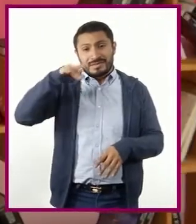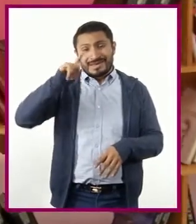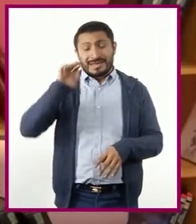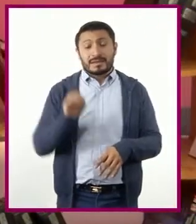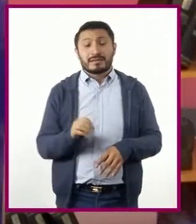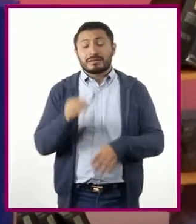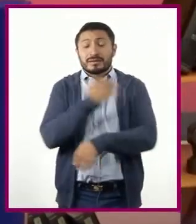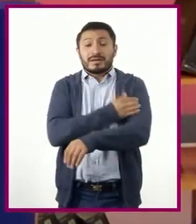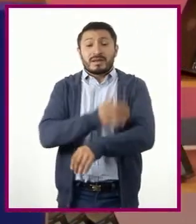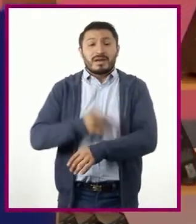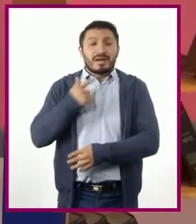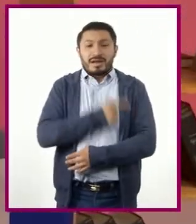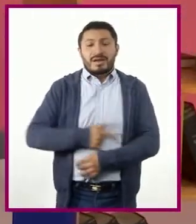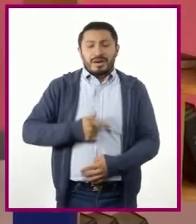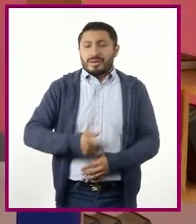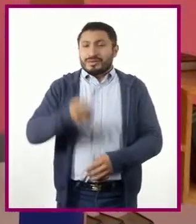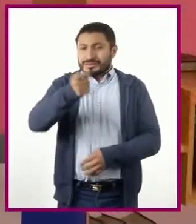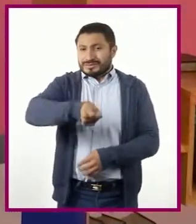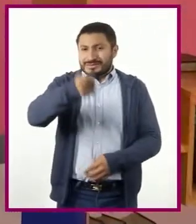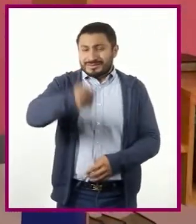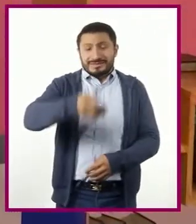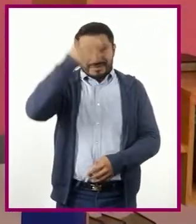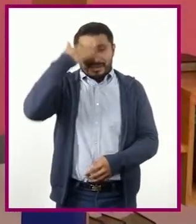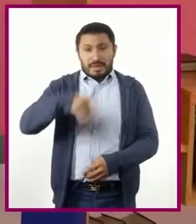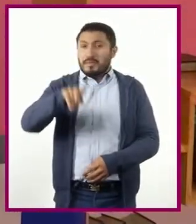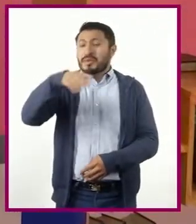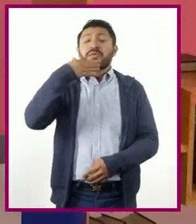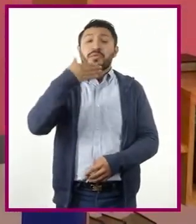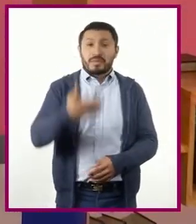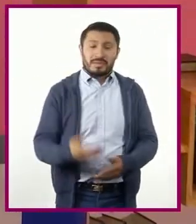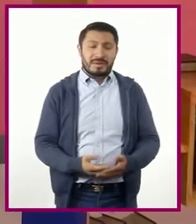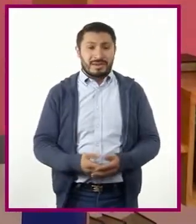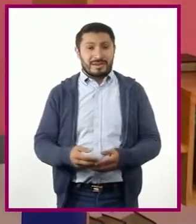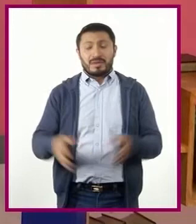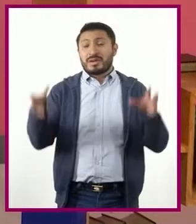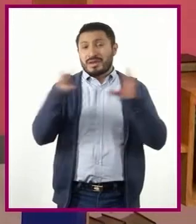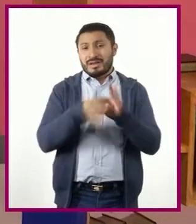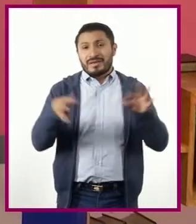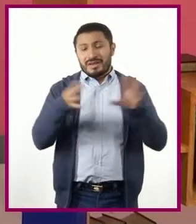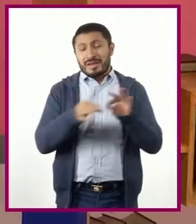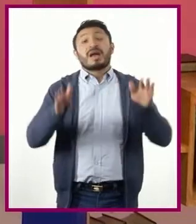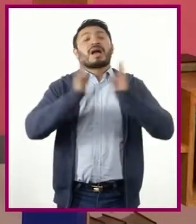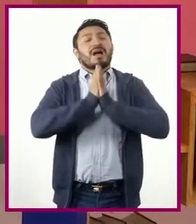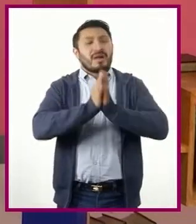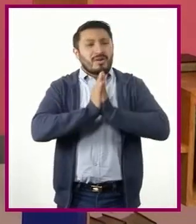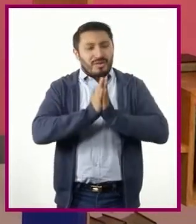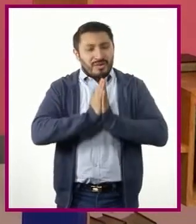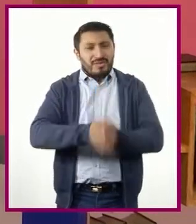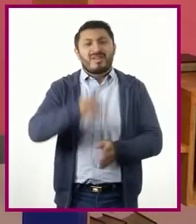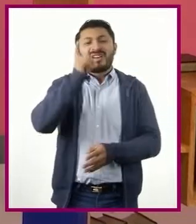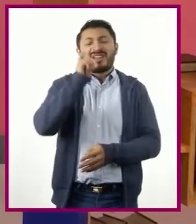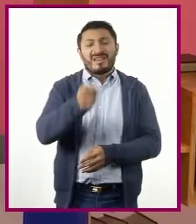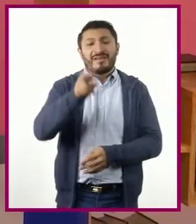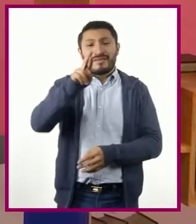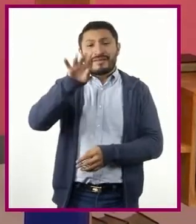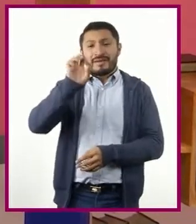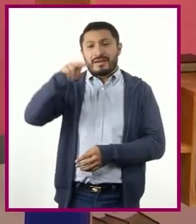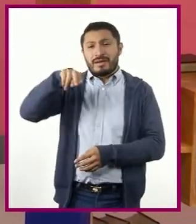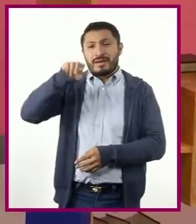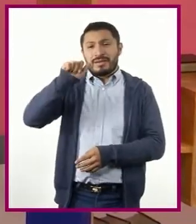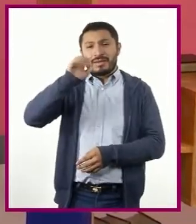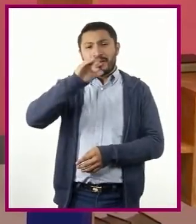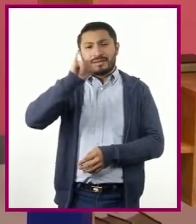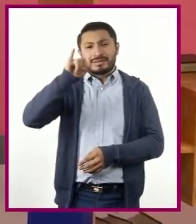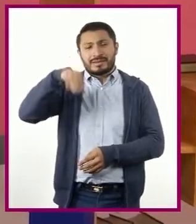Compañera, es un gusto enorme saludarte y saber que te encuentras bien. ¿Nos podrías explicar, por favor, qué es el Renacimiento? Para que